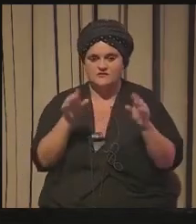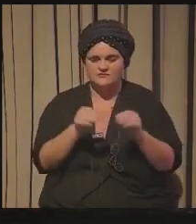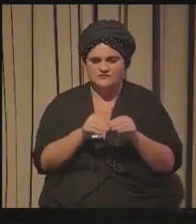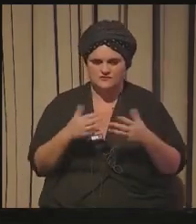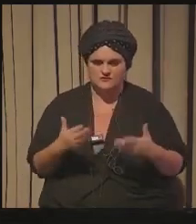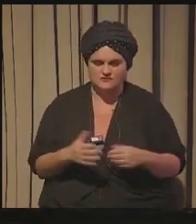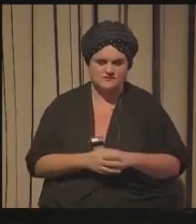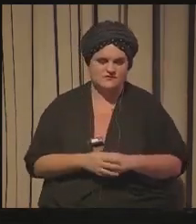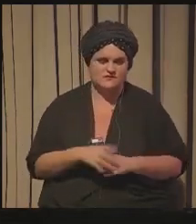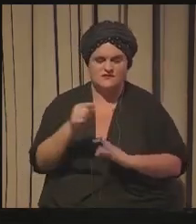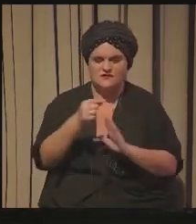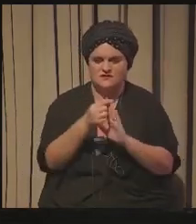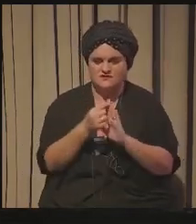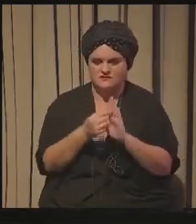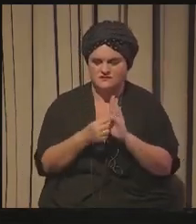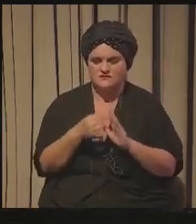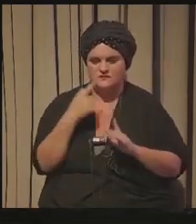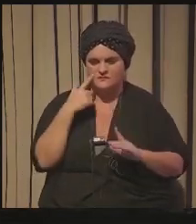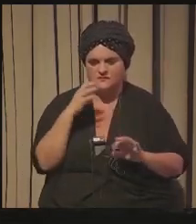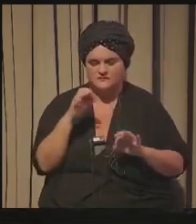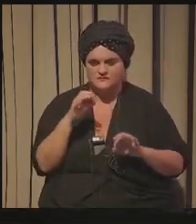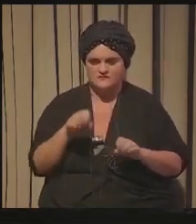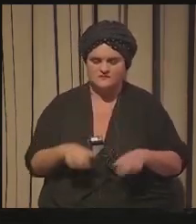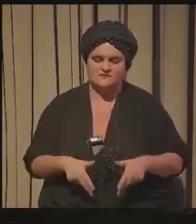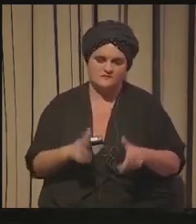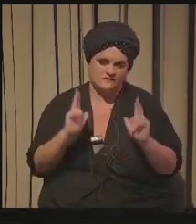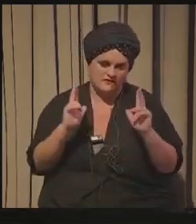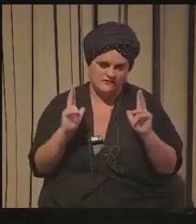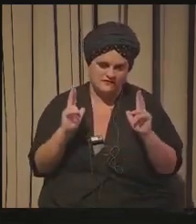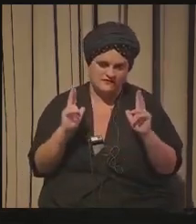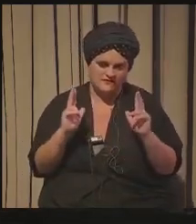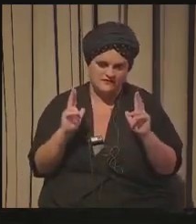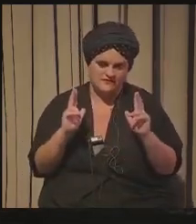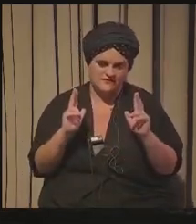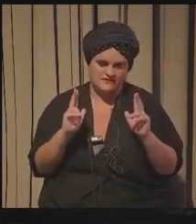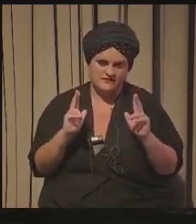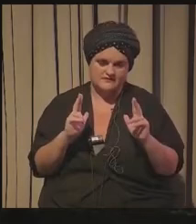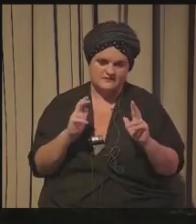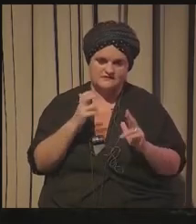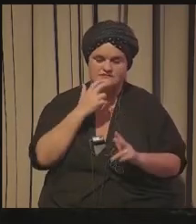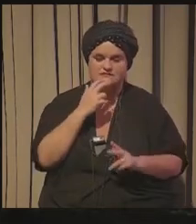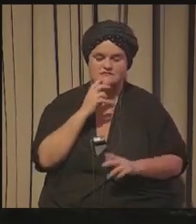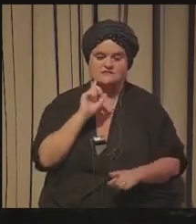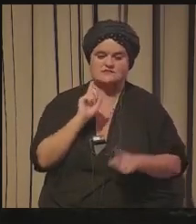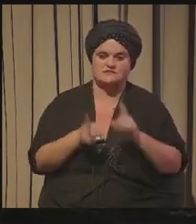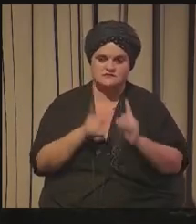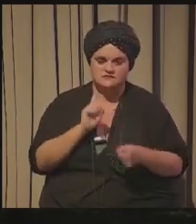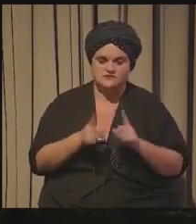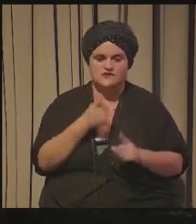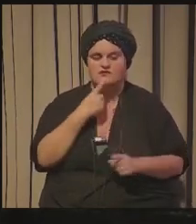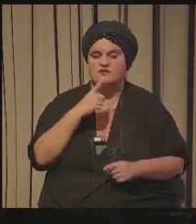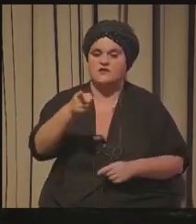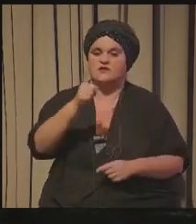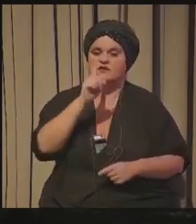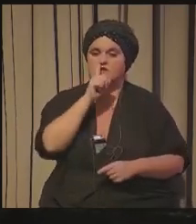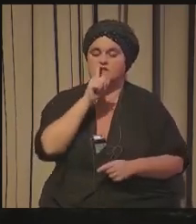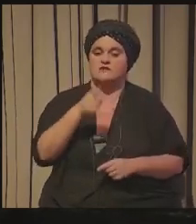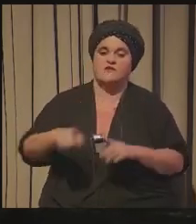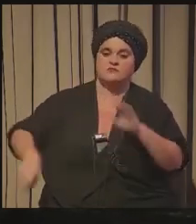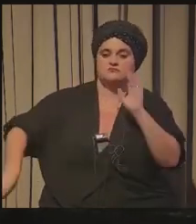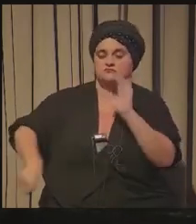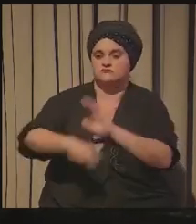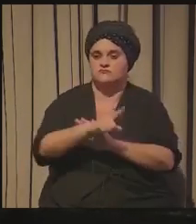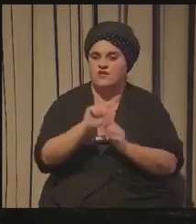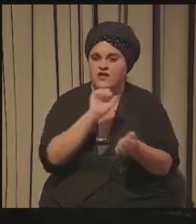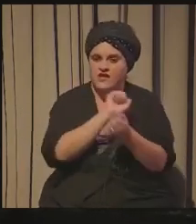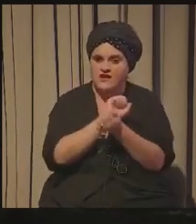es una condición peligrosa en una democracia. Si es una autocracia, bueno, dices a la gente cállate o te meto en la cárcel. Pero si